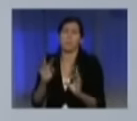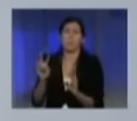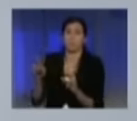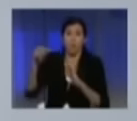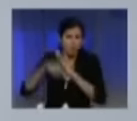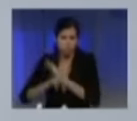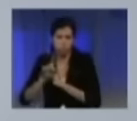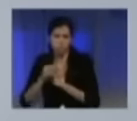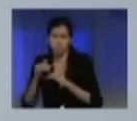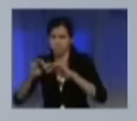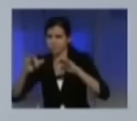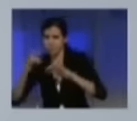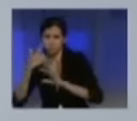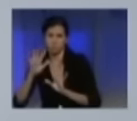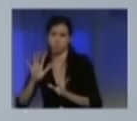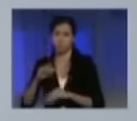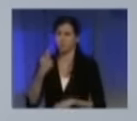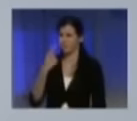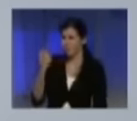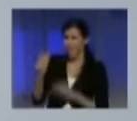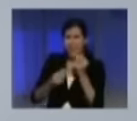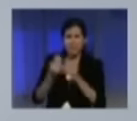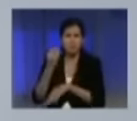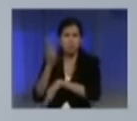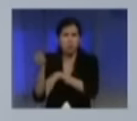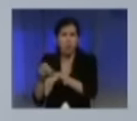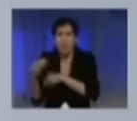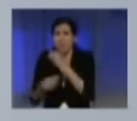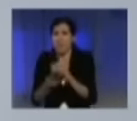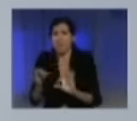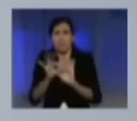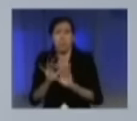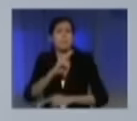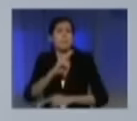debemos trabajar el doble. Esta gente no puede llegar más nunca en este país.